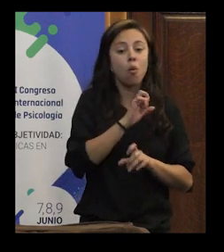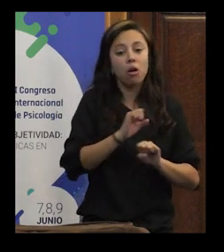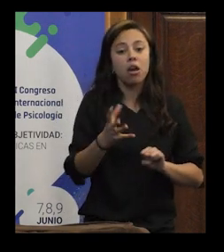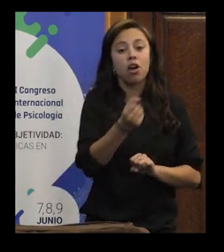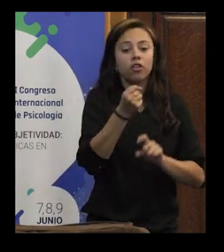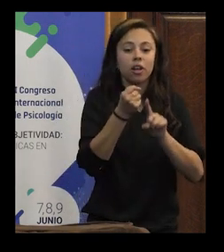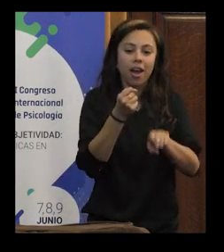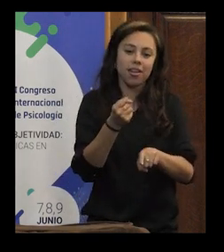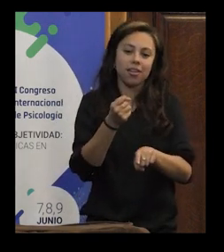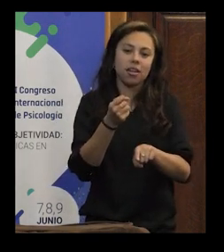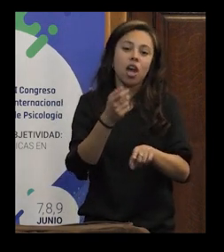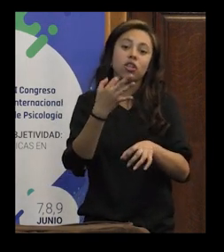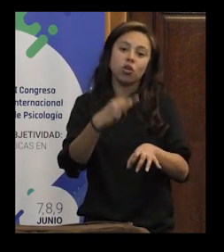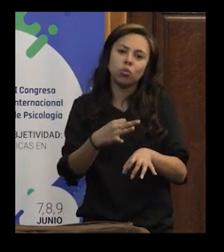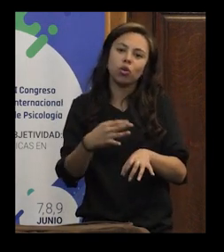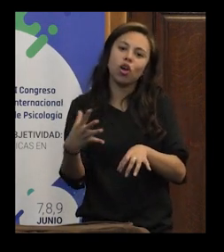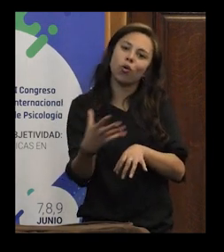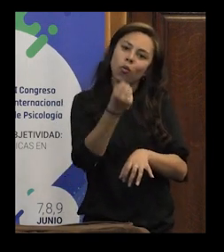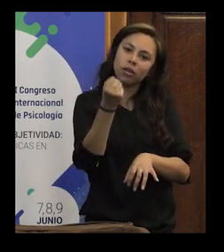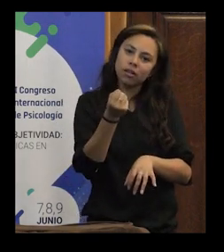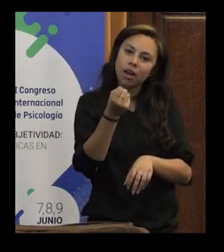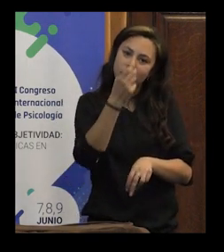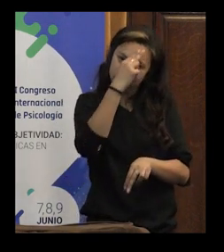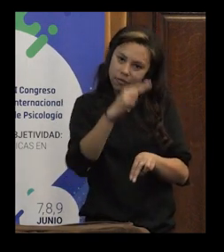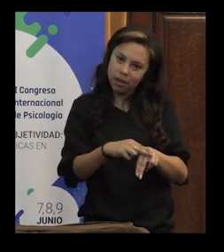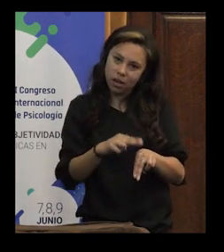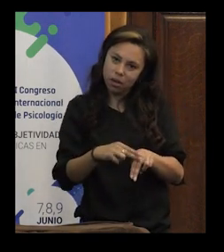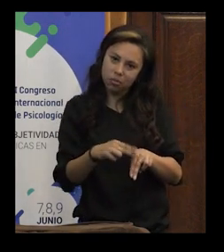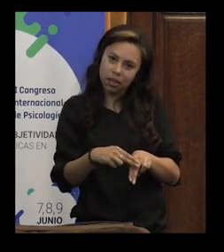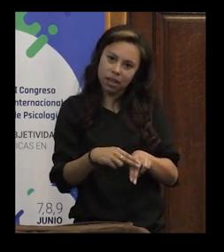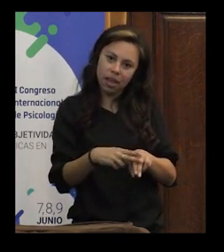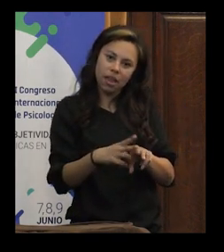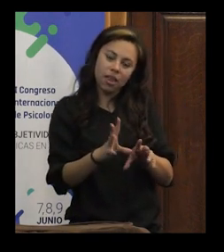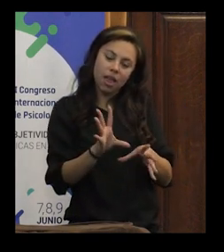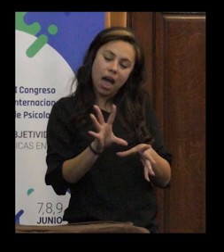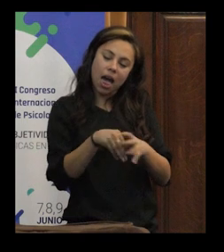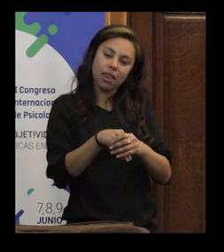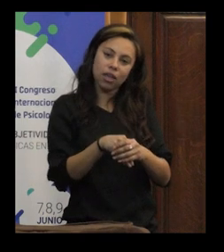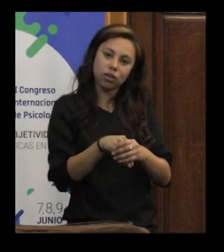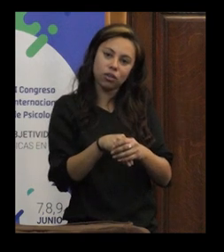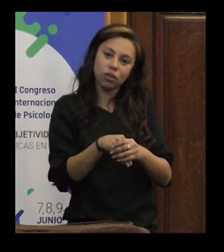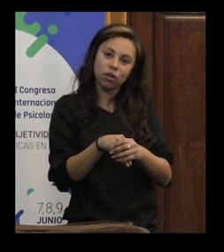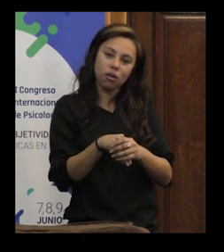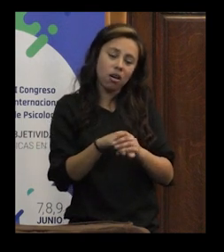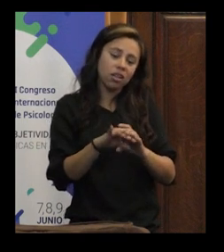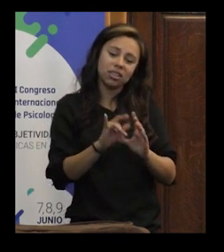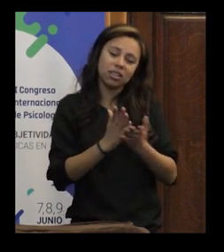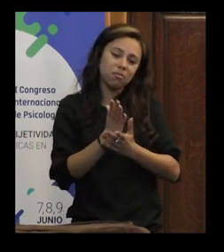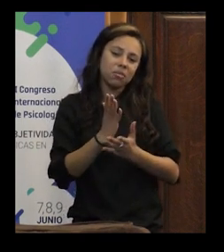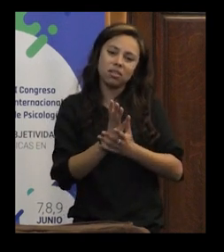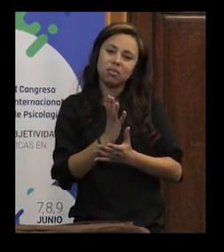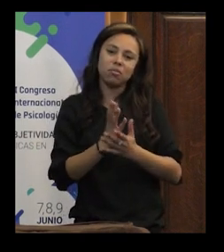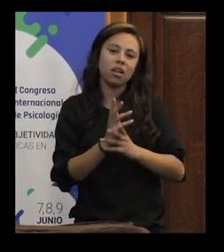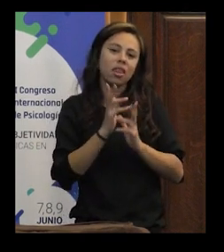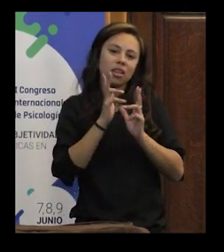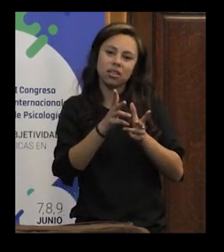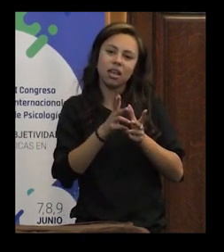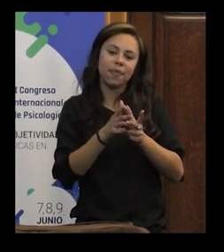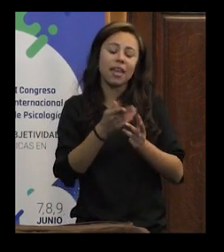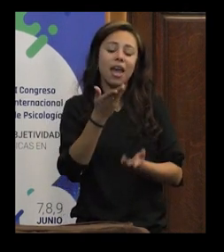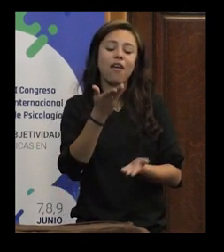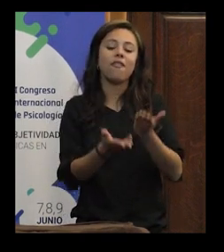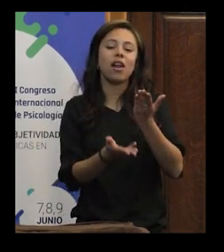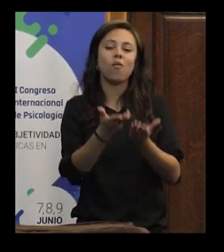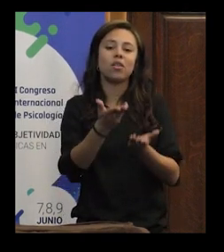ya están en curso generalmente cae dentro del alcance de la evaluación de riesgos.